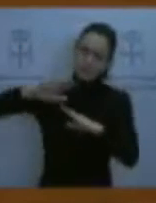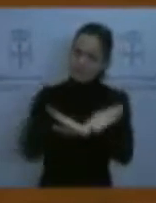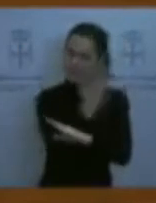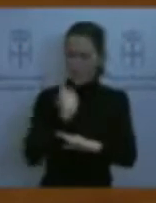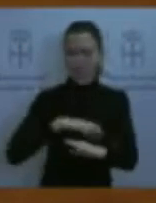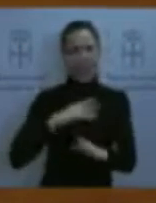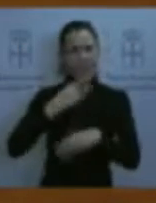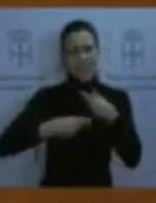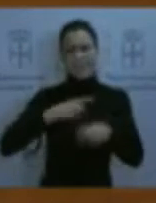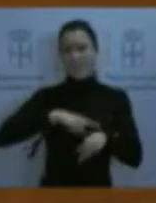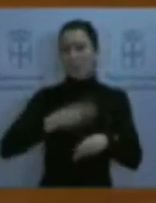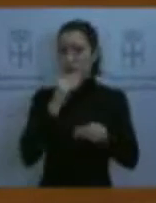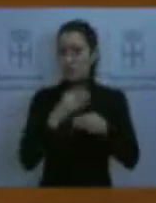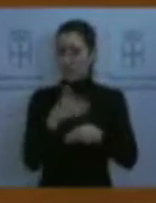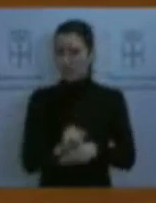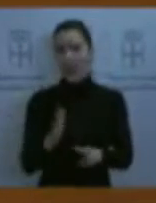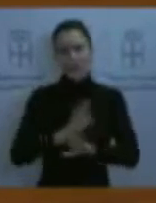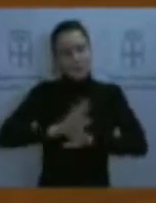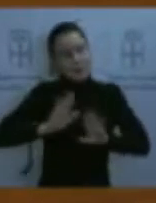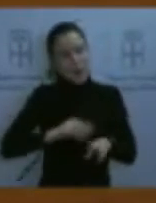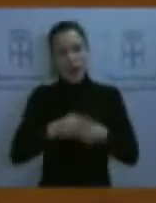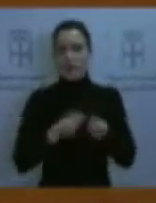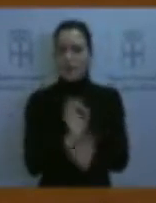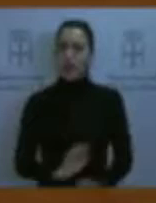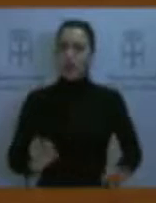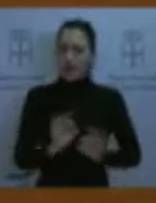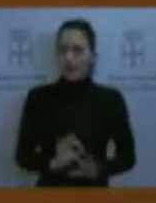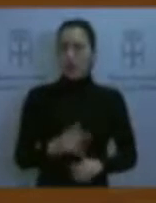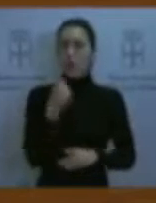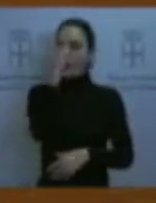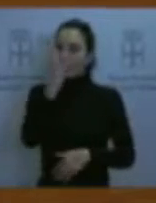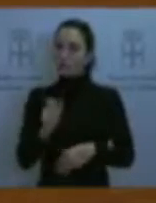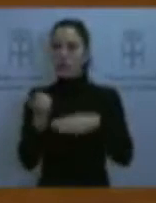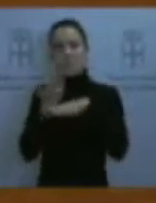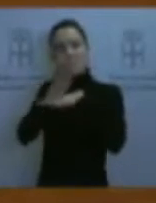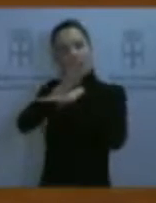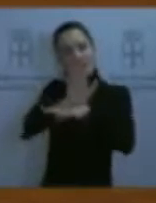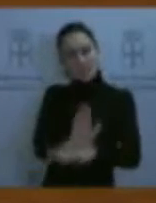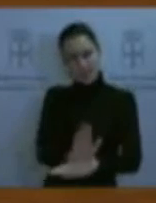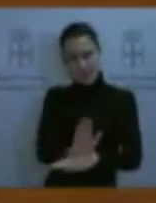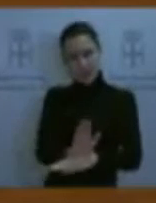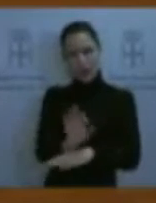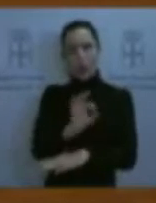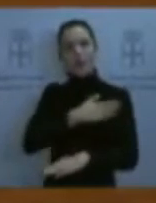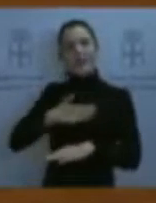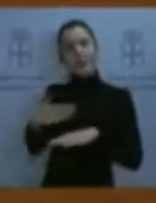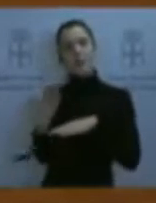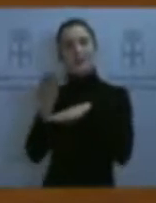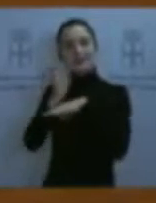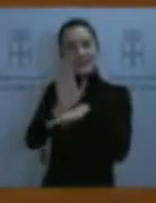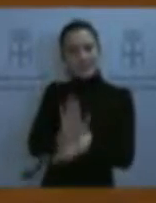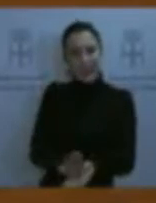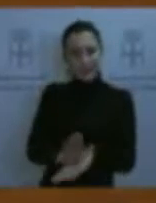se presenta o que se quiere presentar como home de Estado, demuestra que no es